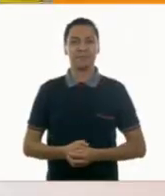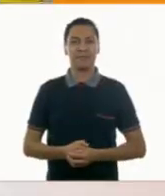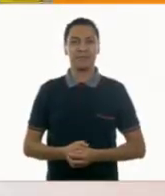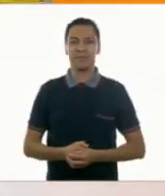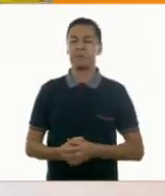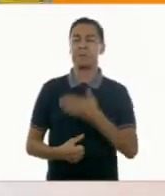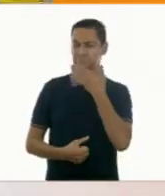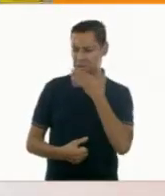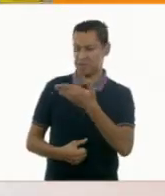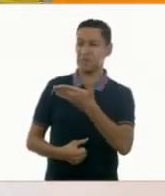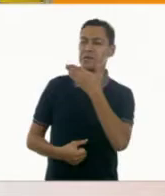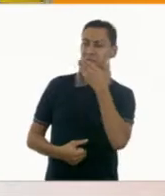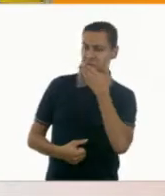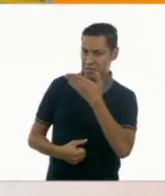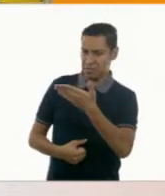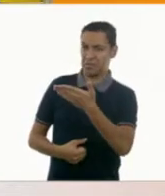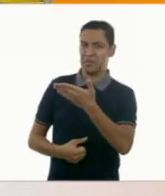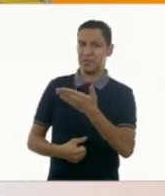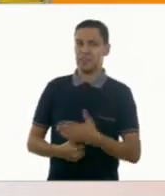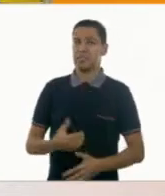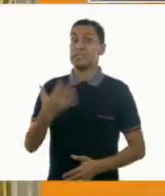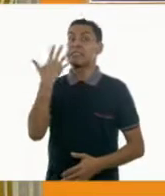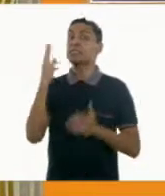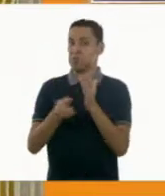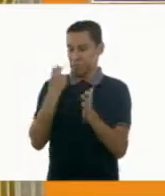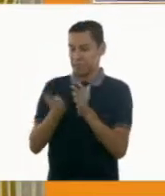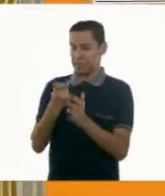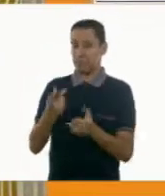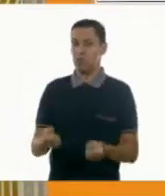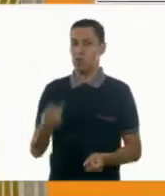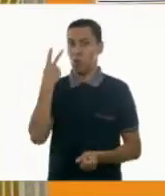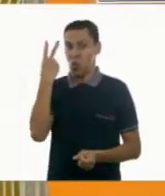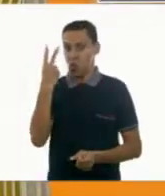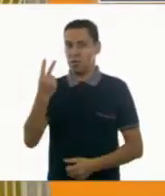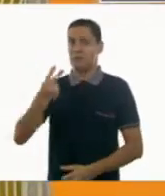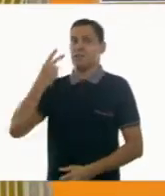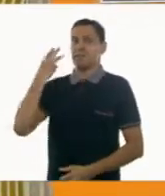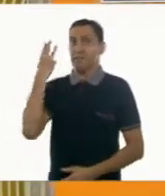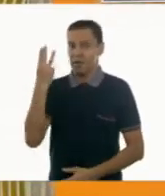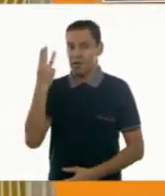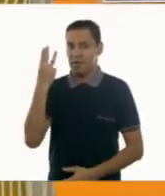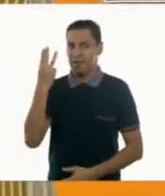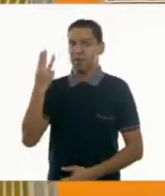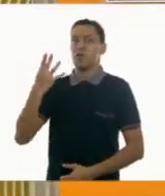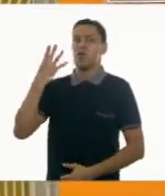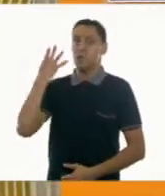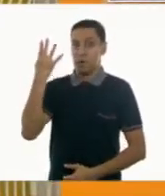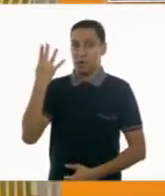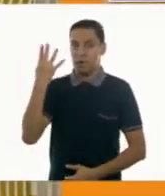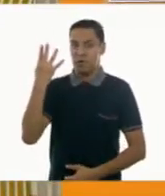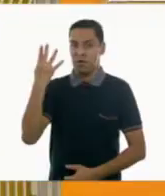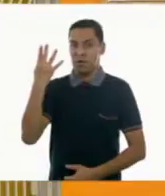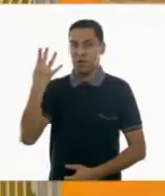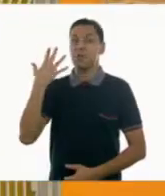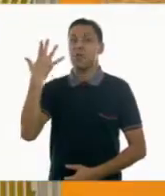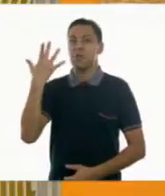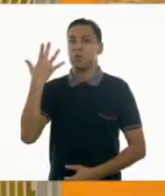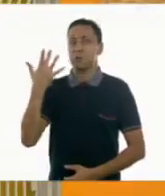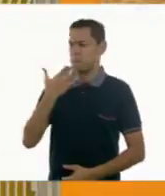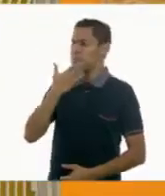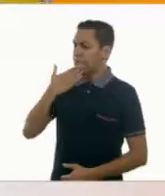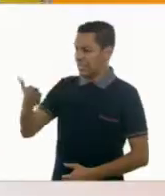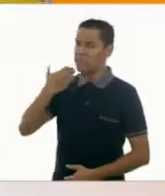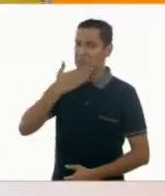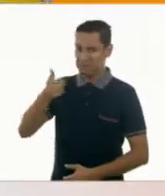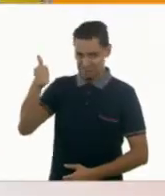Muy bien, muy bien. Cinco veces, a ver, dos, tres, cuatro, cinco. Muy